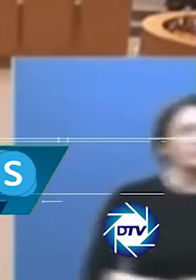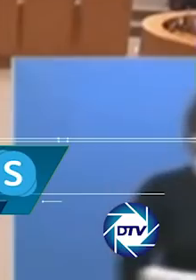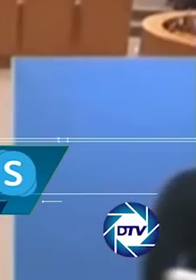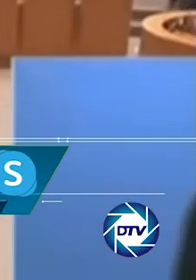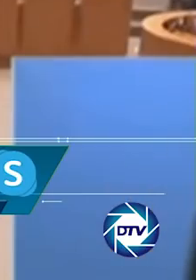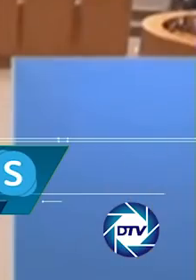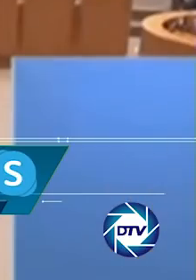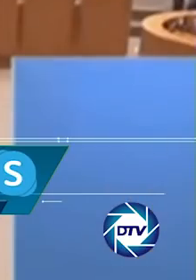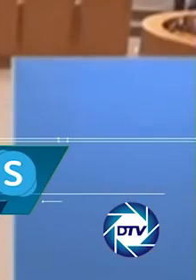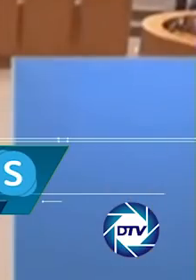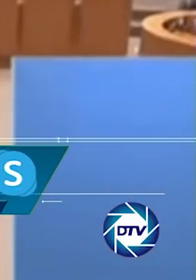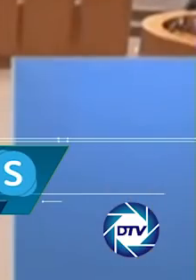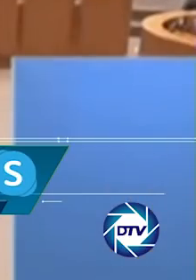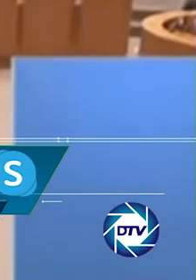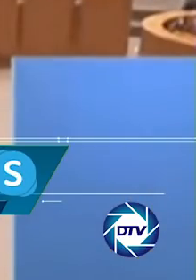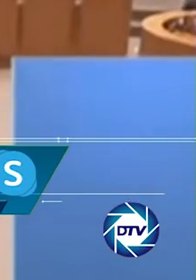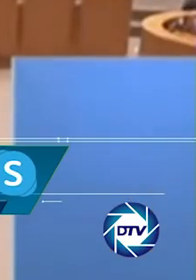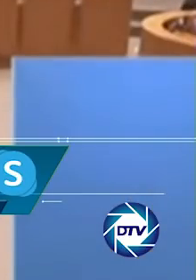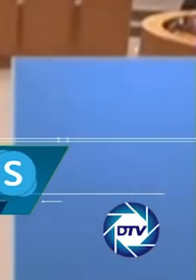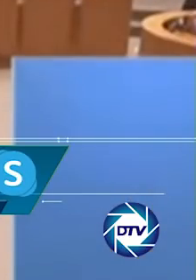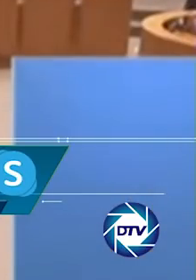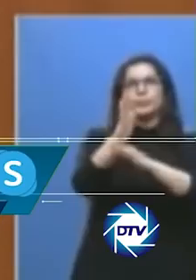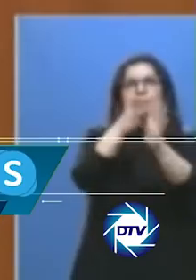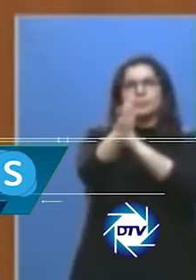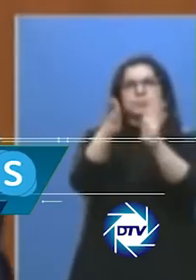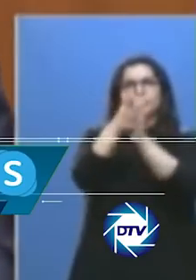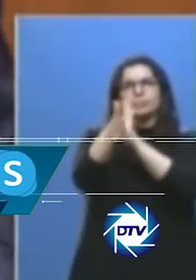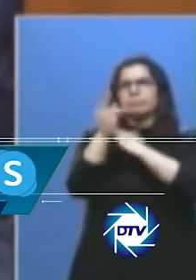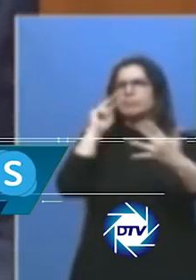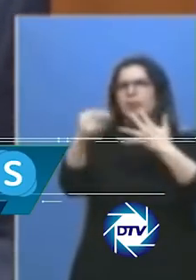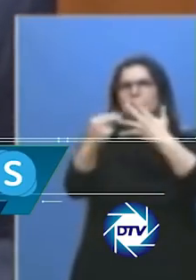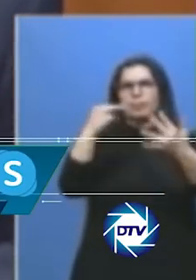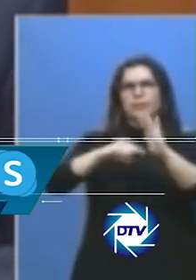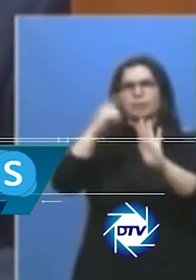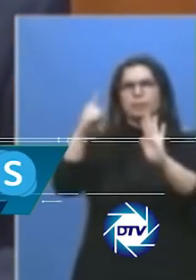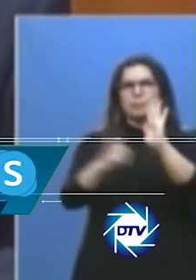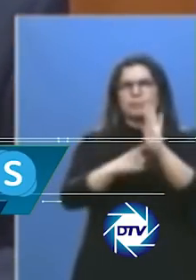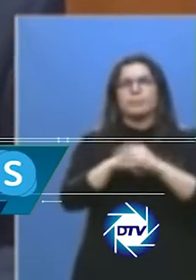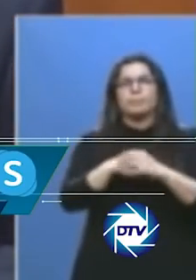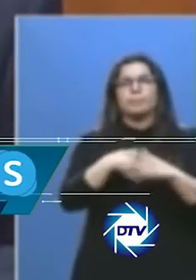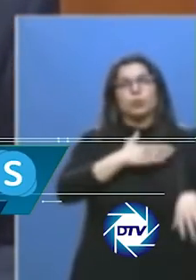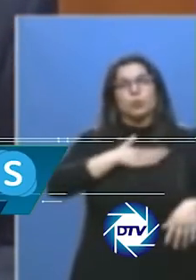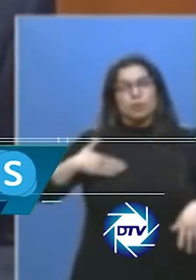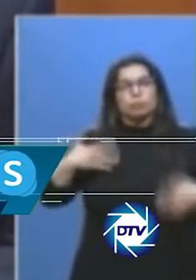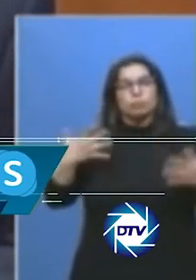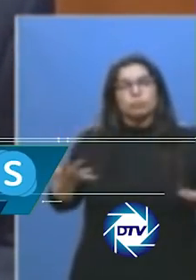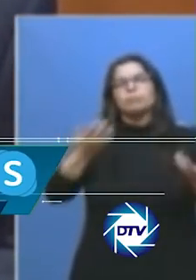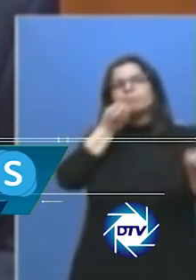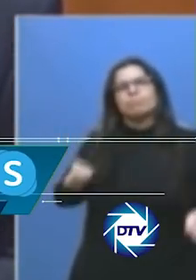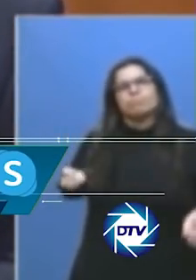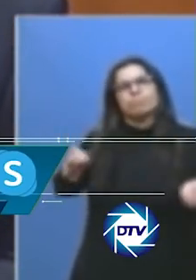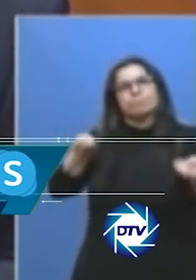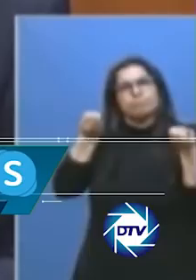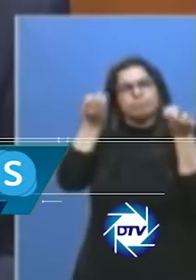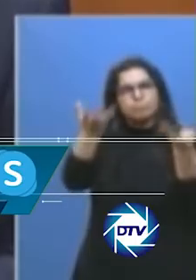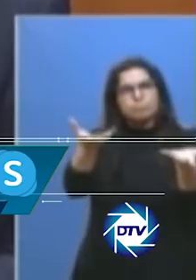género que beneficia a un determinado colectivo, al ponerle exclusivamente a ellos, a las mujeres, una protección que no asigna a